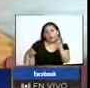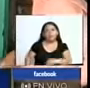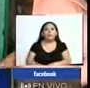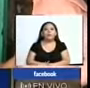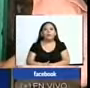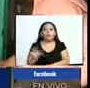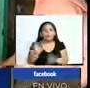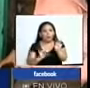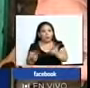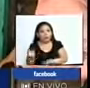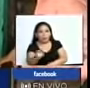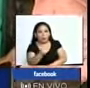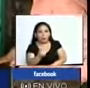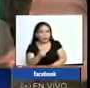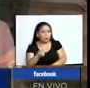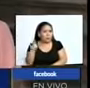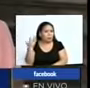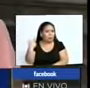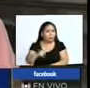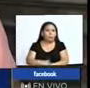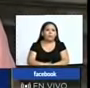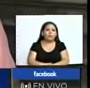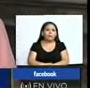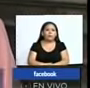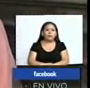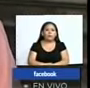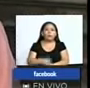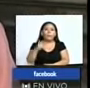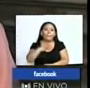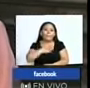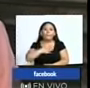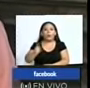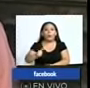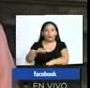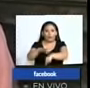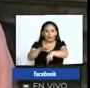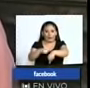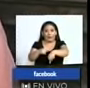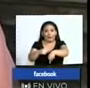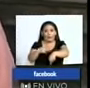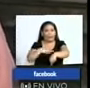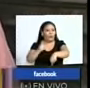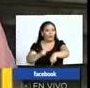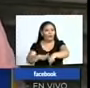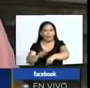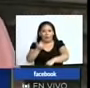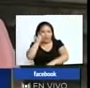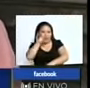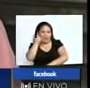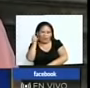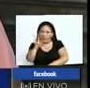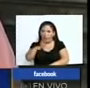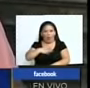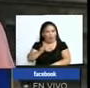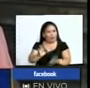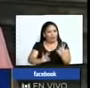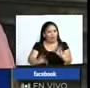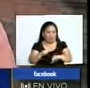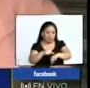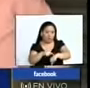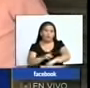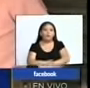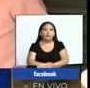de sus clientes no son de antaño. Y a mí los relojes me gustan. Y sí, hay muchos jóvenes de ahora que no les gusta la